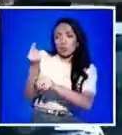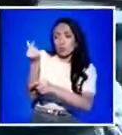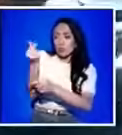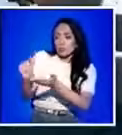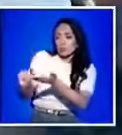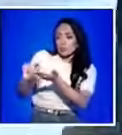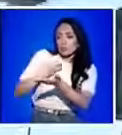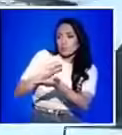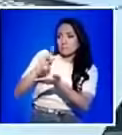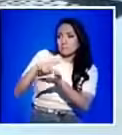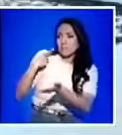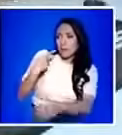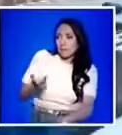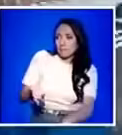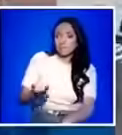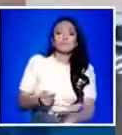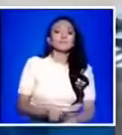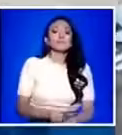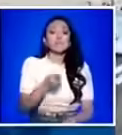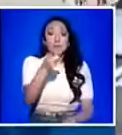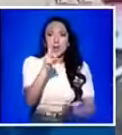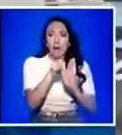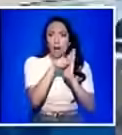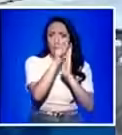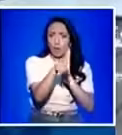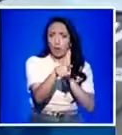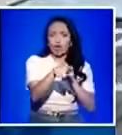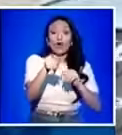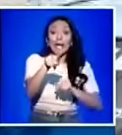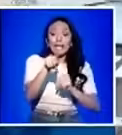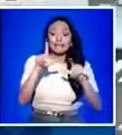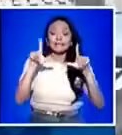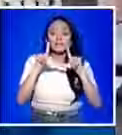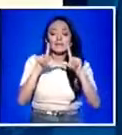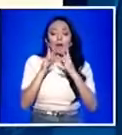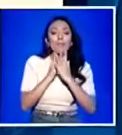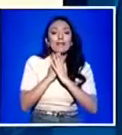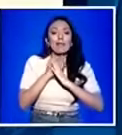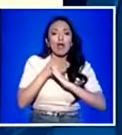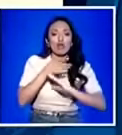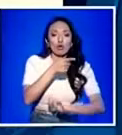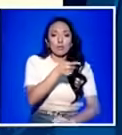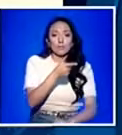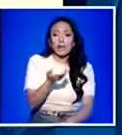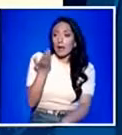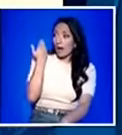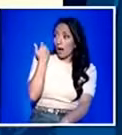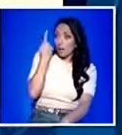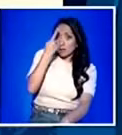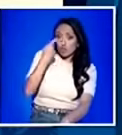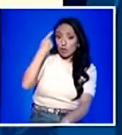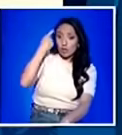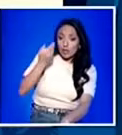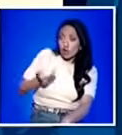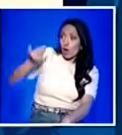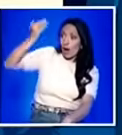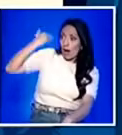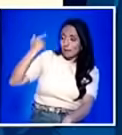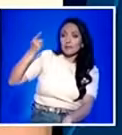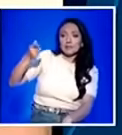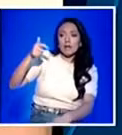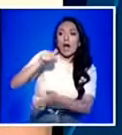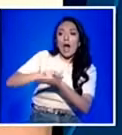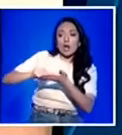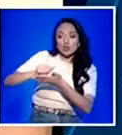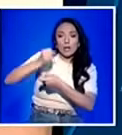sus intereses. Barreiro Abad es abogado y cuenta con una acreditación como mediador. En el gobierno anterior fue intendente de policía de la SUAY,